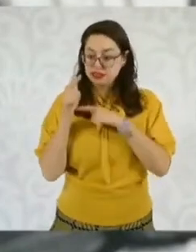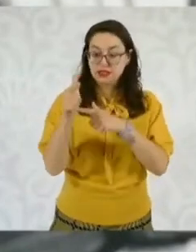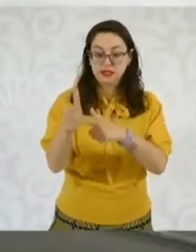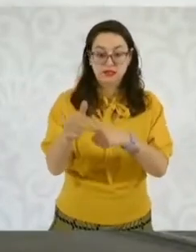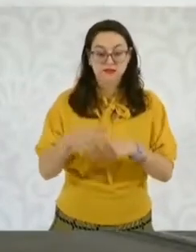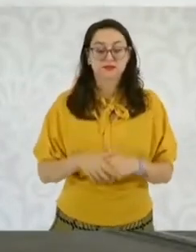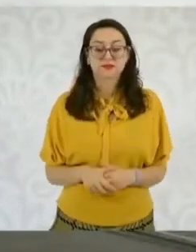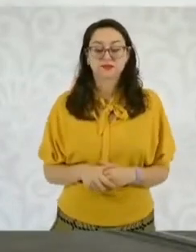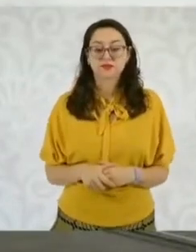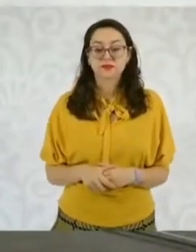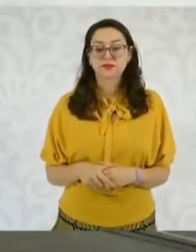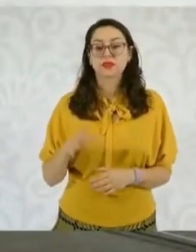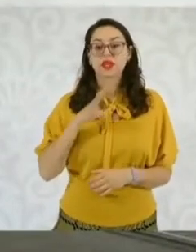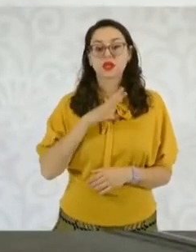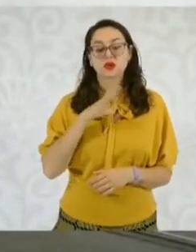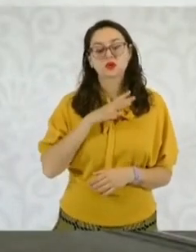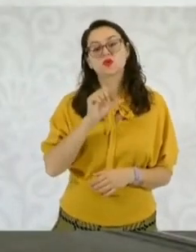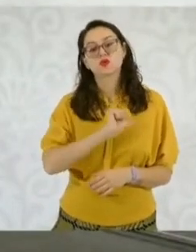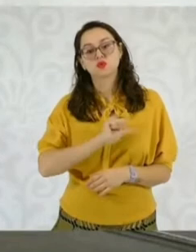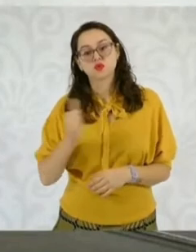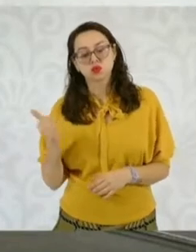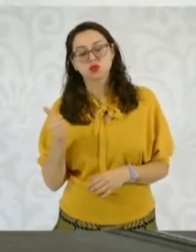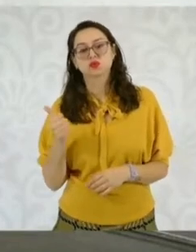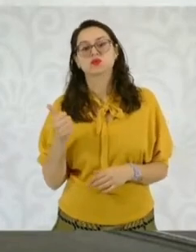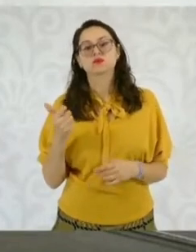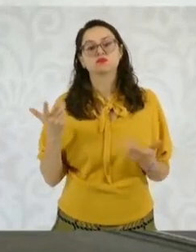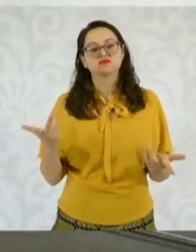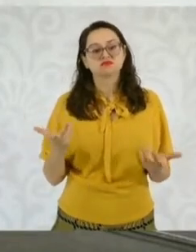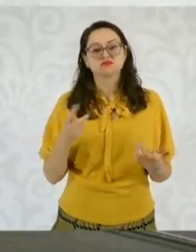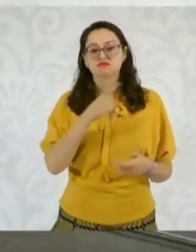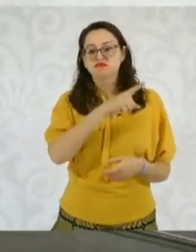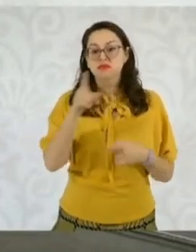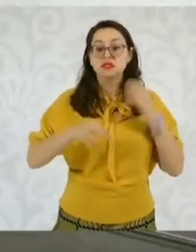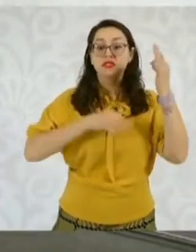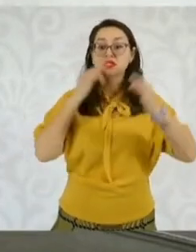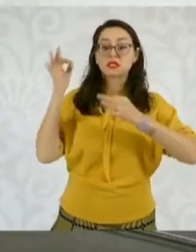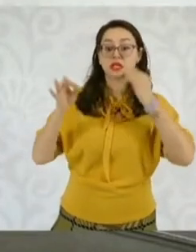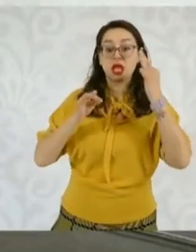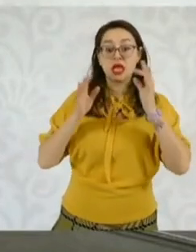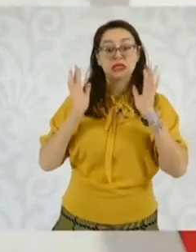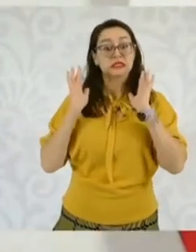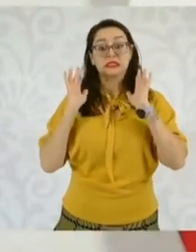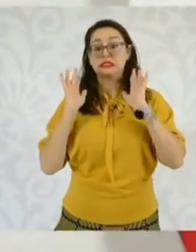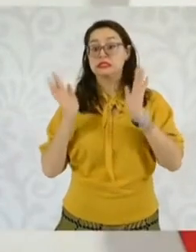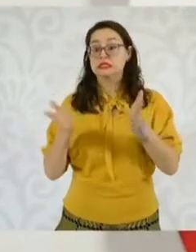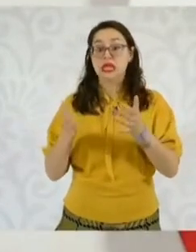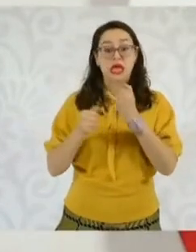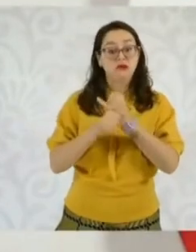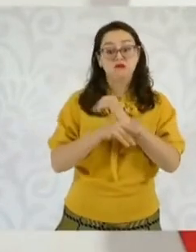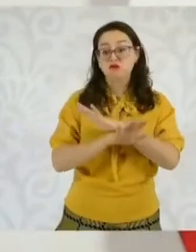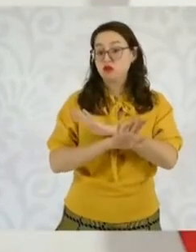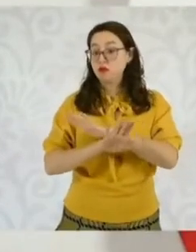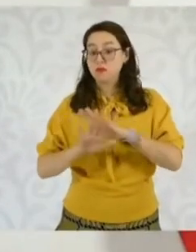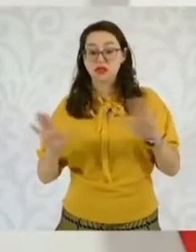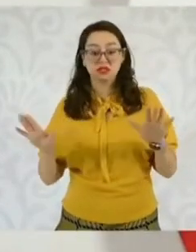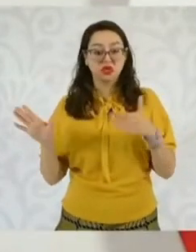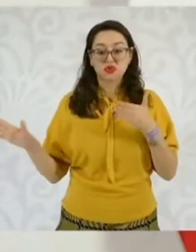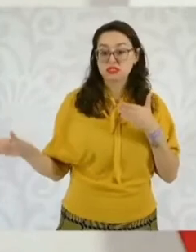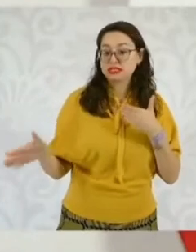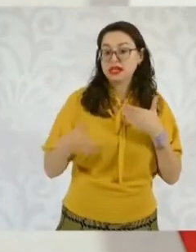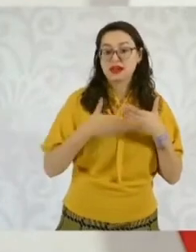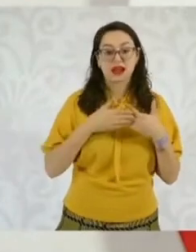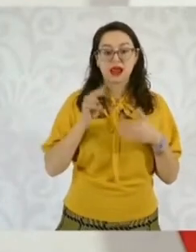ley. En los medios ha habido aparentemente una preocupación de que si se va a violar o no la información que hay en la